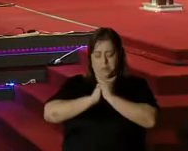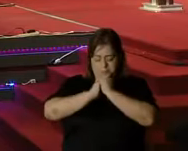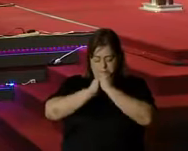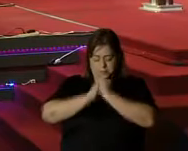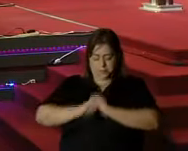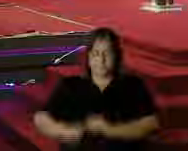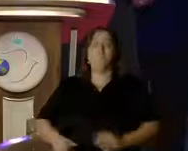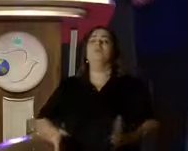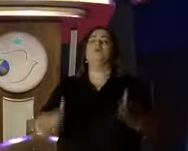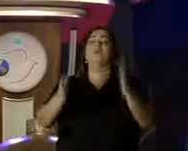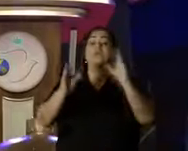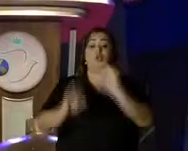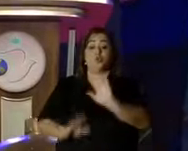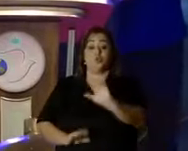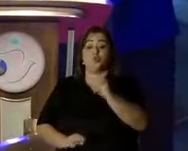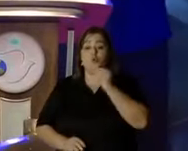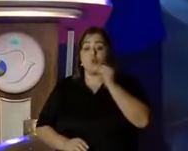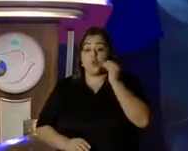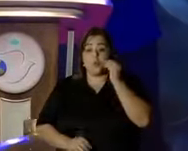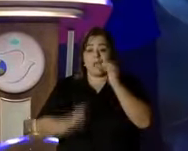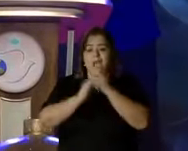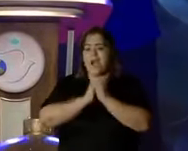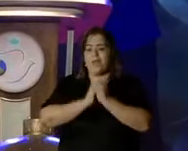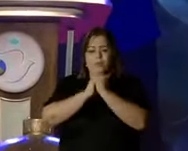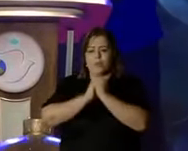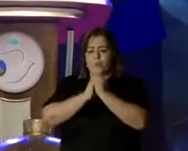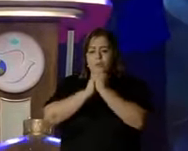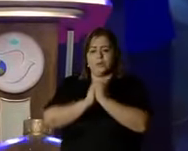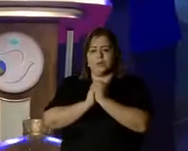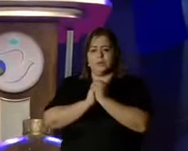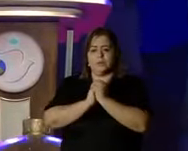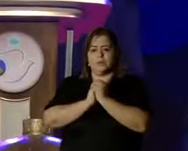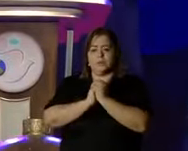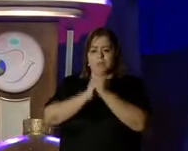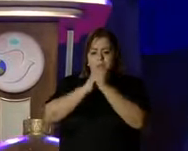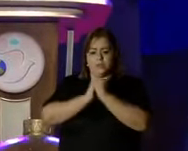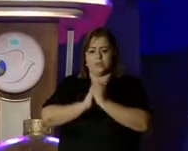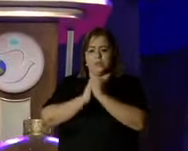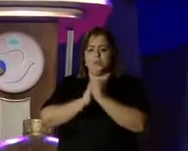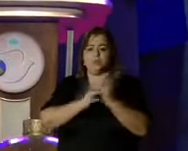Allí en la casa, adora. Allí en el hogar, adora. Allí.